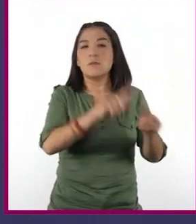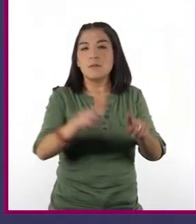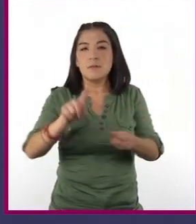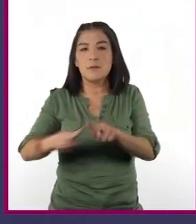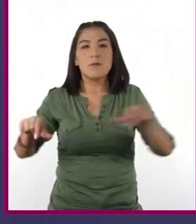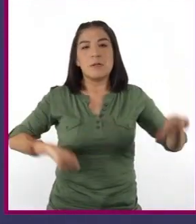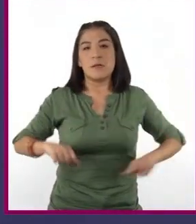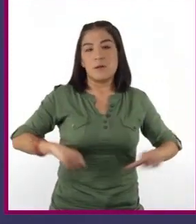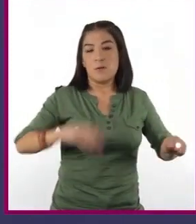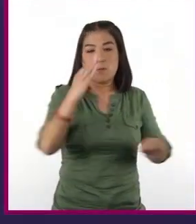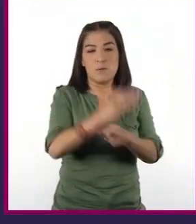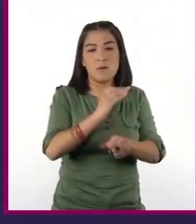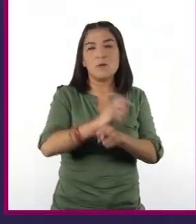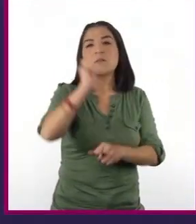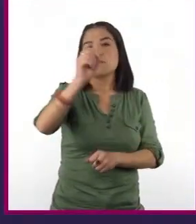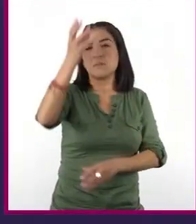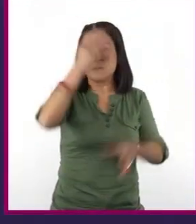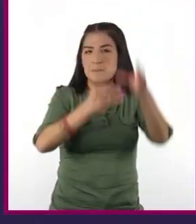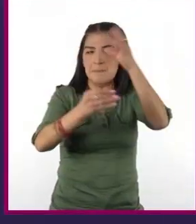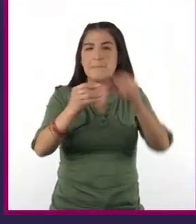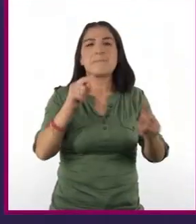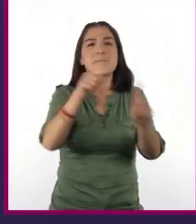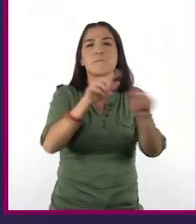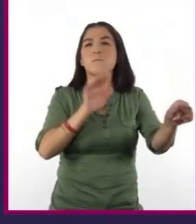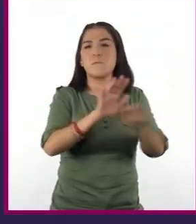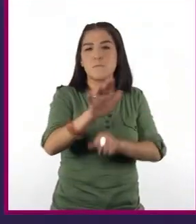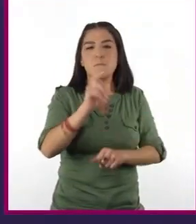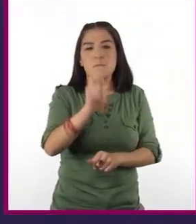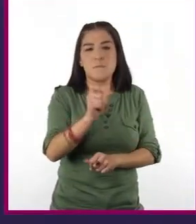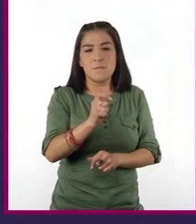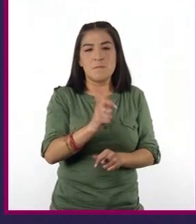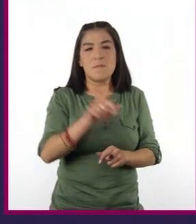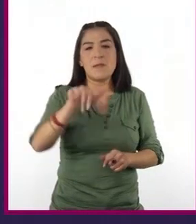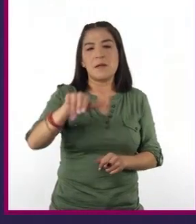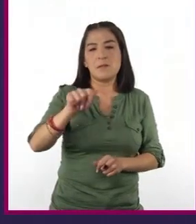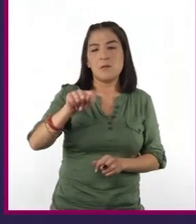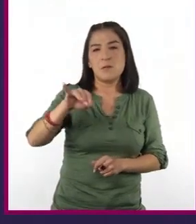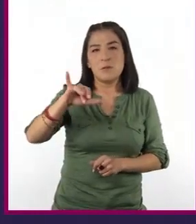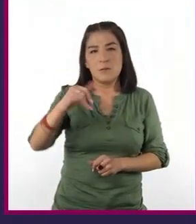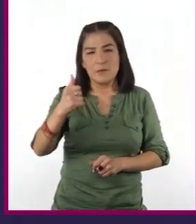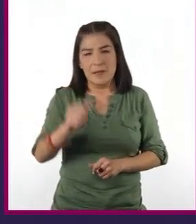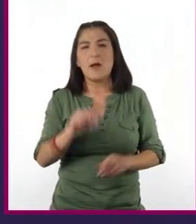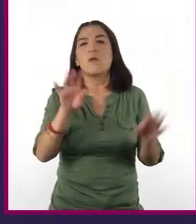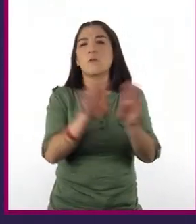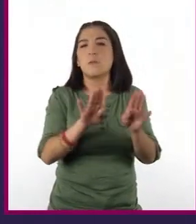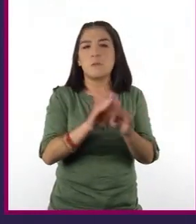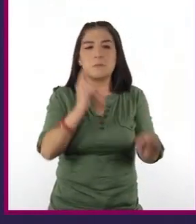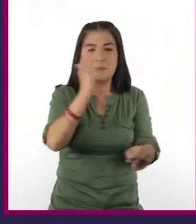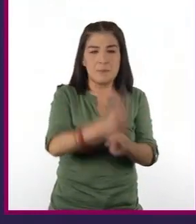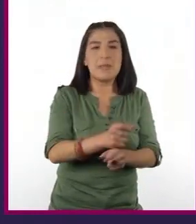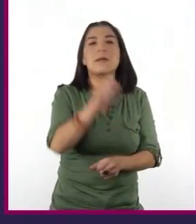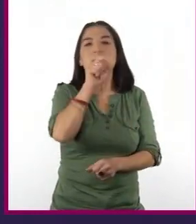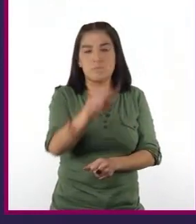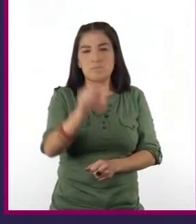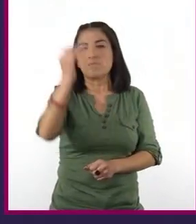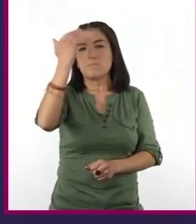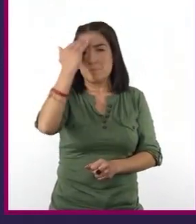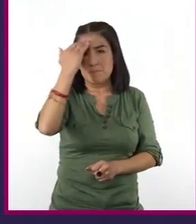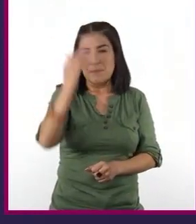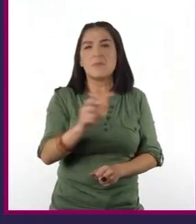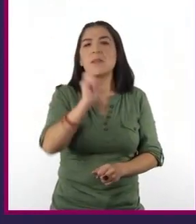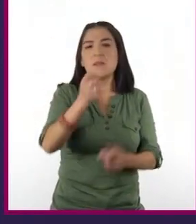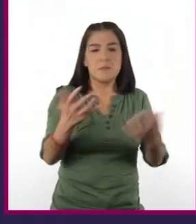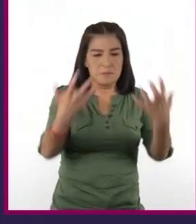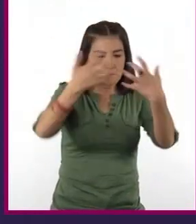iremos desarrollando, aprenderemos juntos cuáles son las características de una antología y cómo identificarlas. También conoceremos cuál